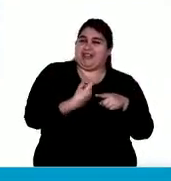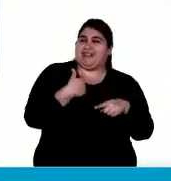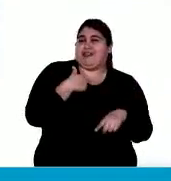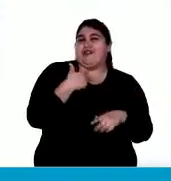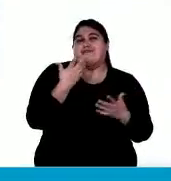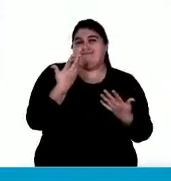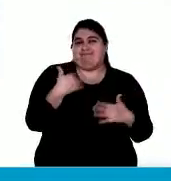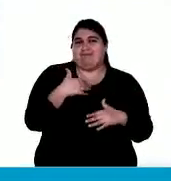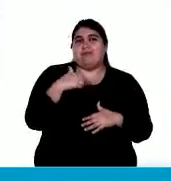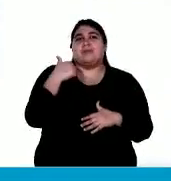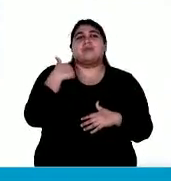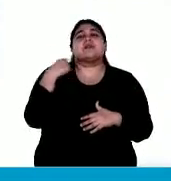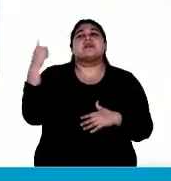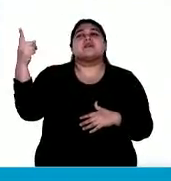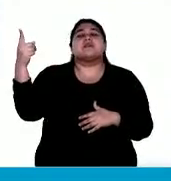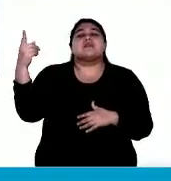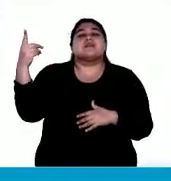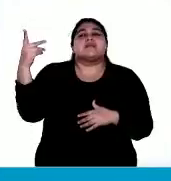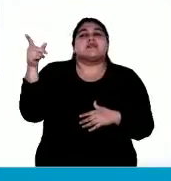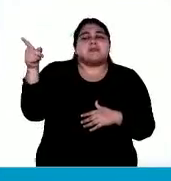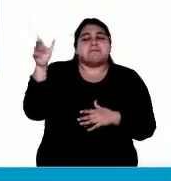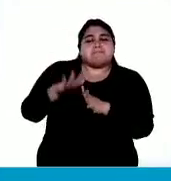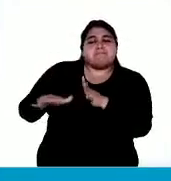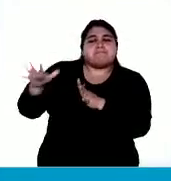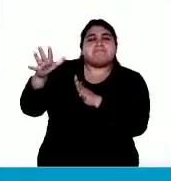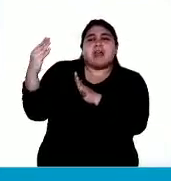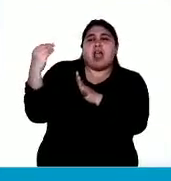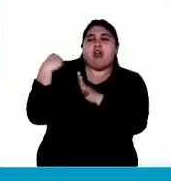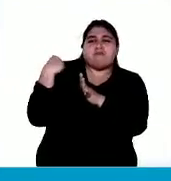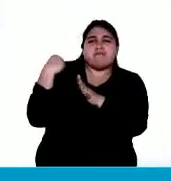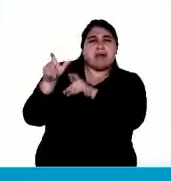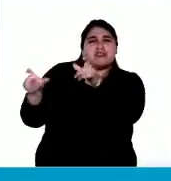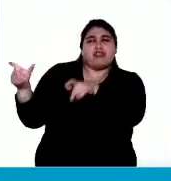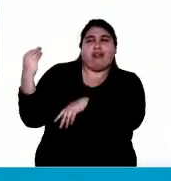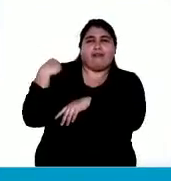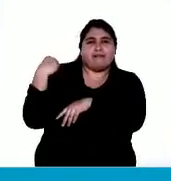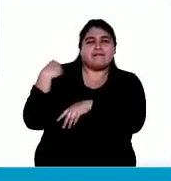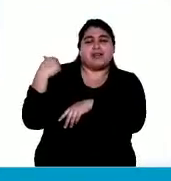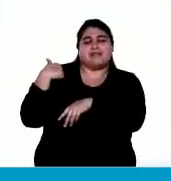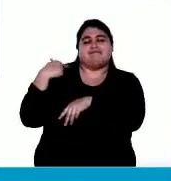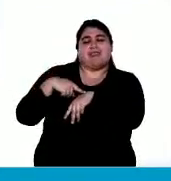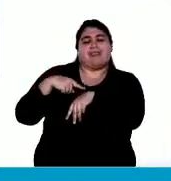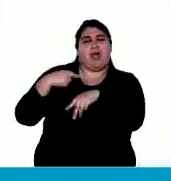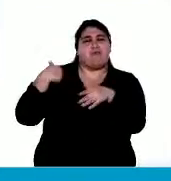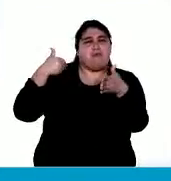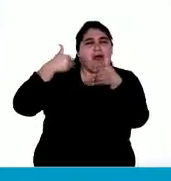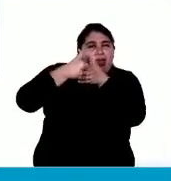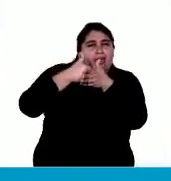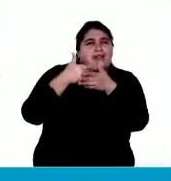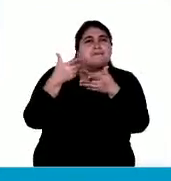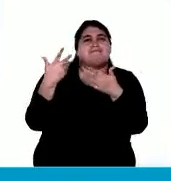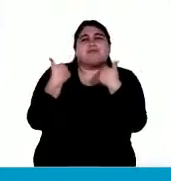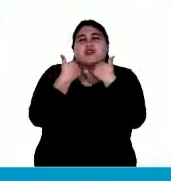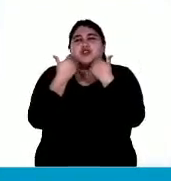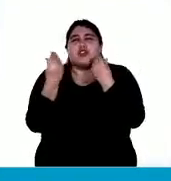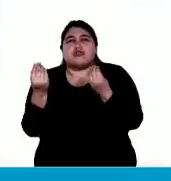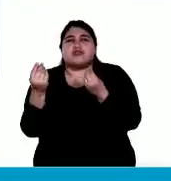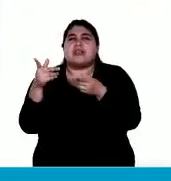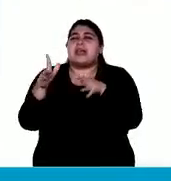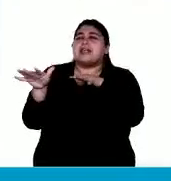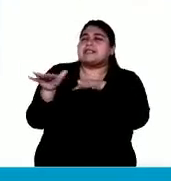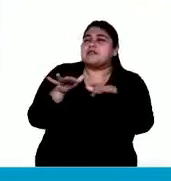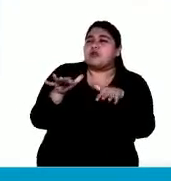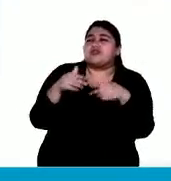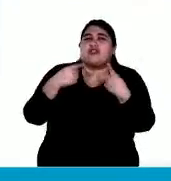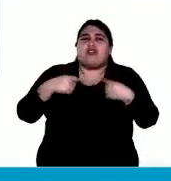ha llamado la atención en que pude, con poco tiempo, porque no sabía de su tratamiento en el día